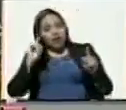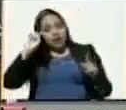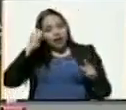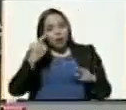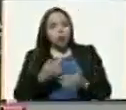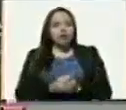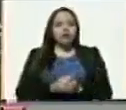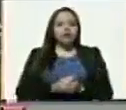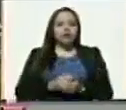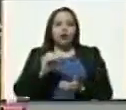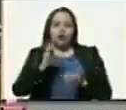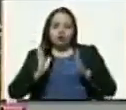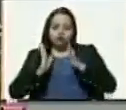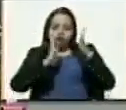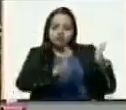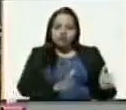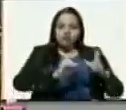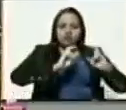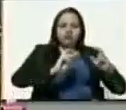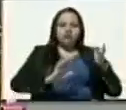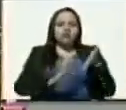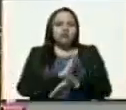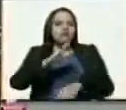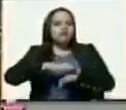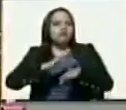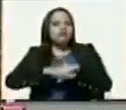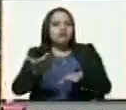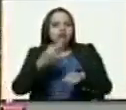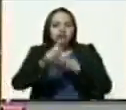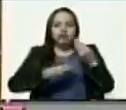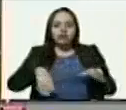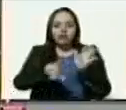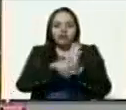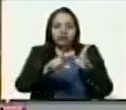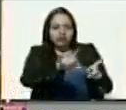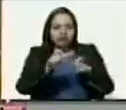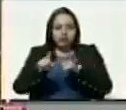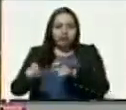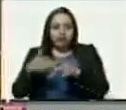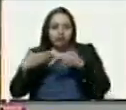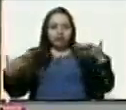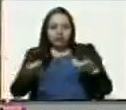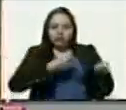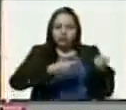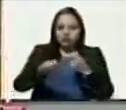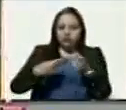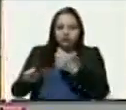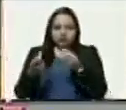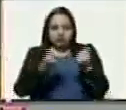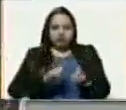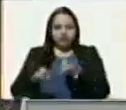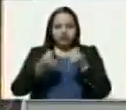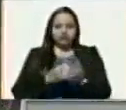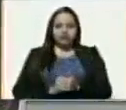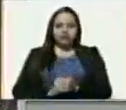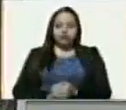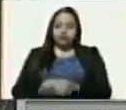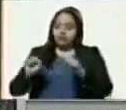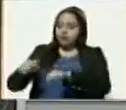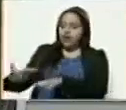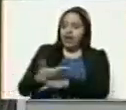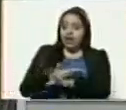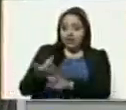recordar o ubicarnos en contexto del por qué se crea esta ley de impuesto a las grandes transacciones financieras, diputado. Lo conversábamos en su